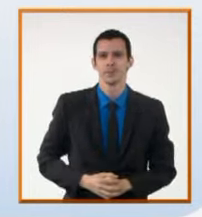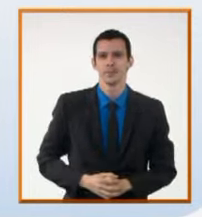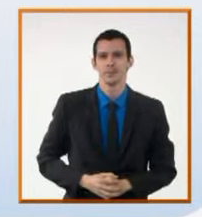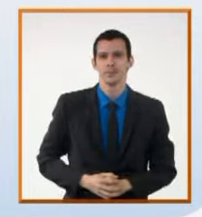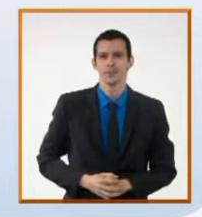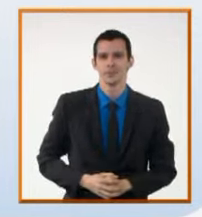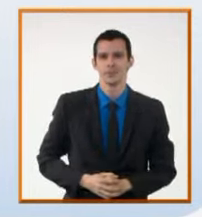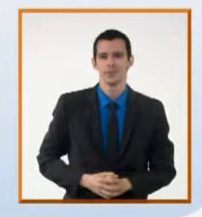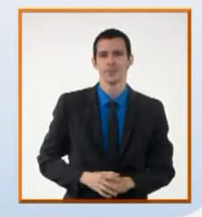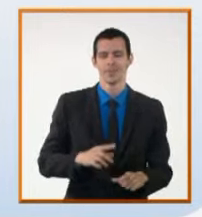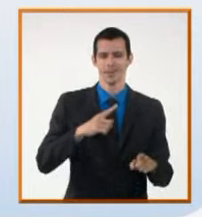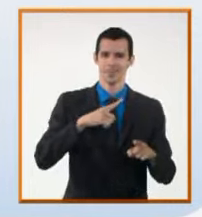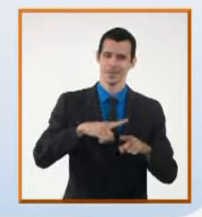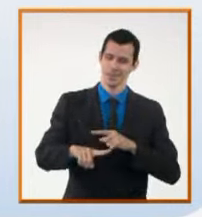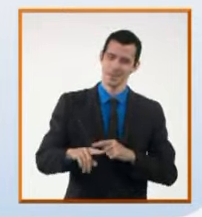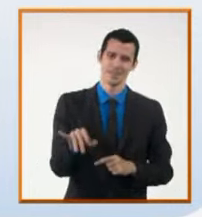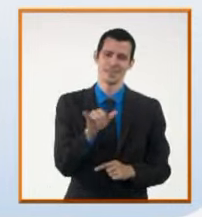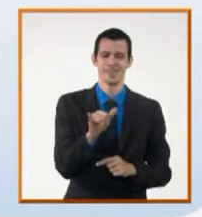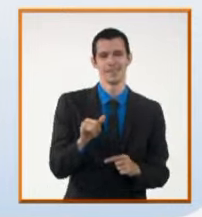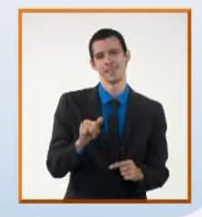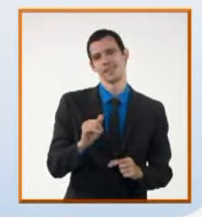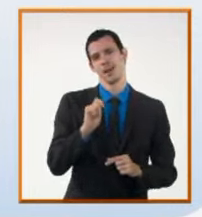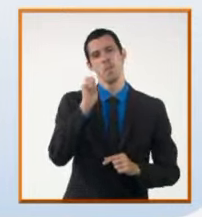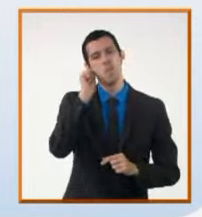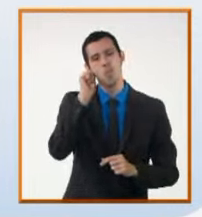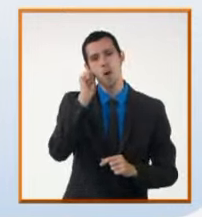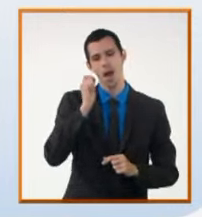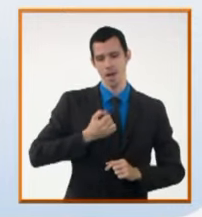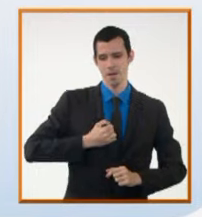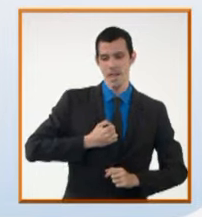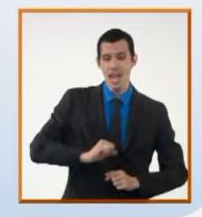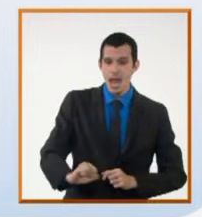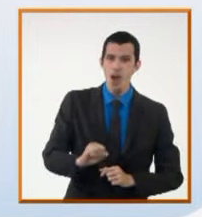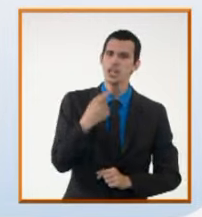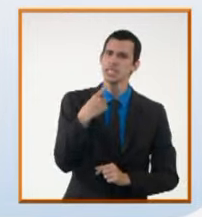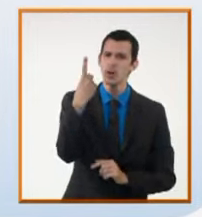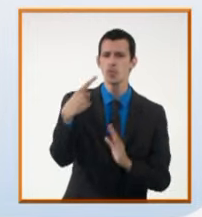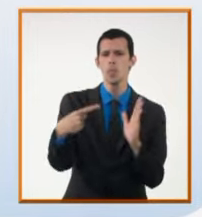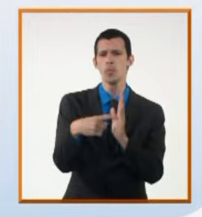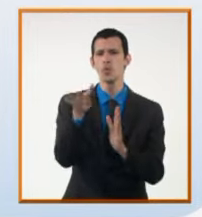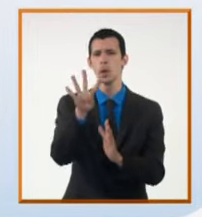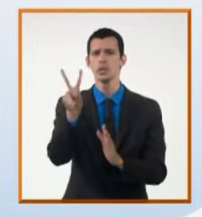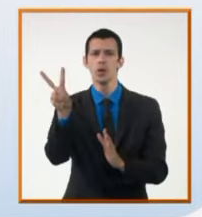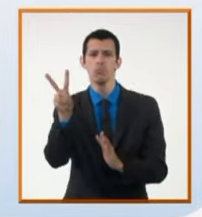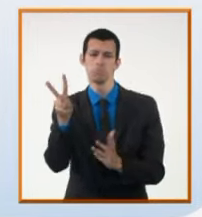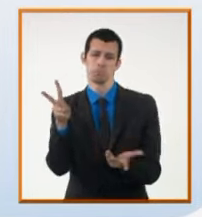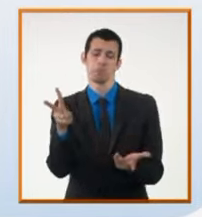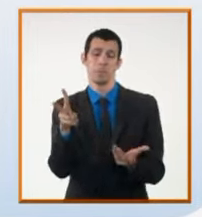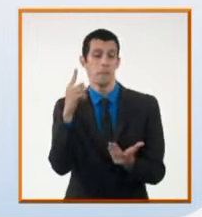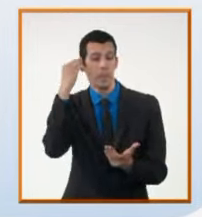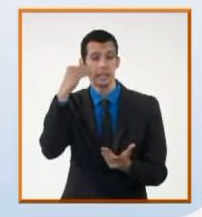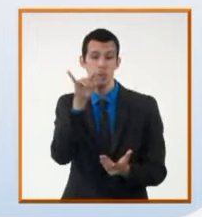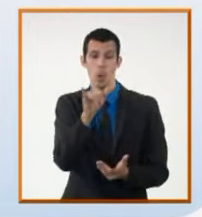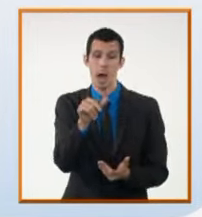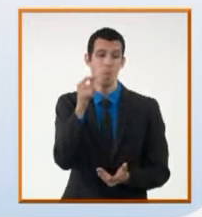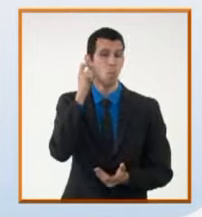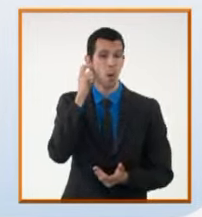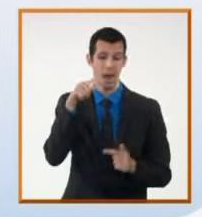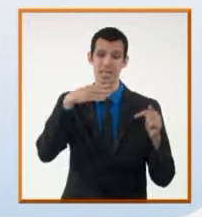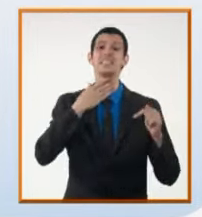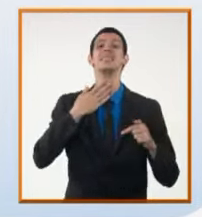están en 1.42. A ese ritmo nosotros no vamos a resolver el problema, pero sí estamos tomando medidas